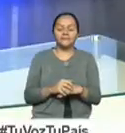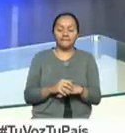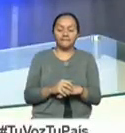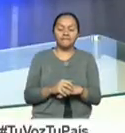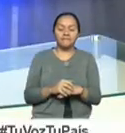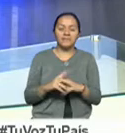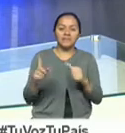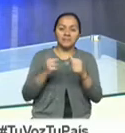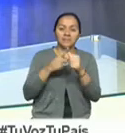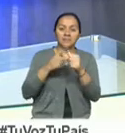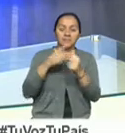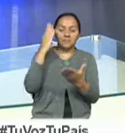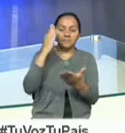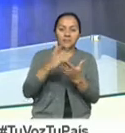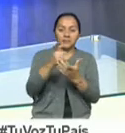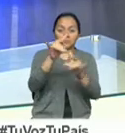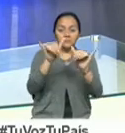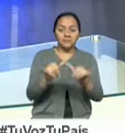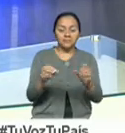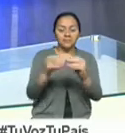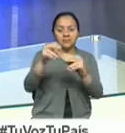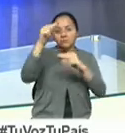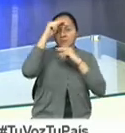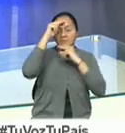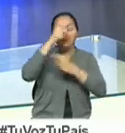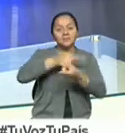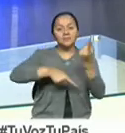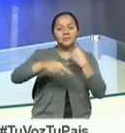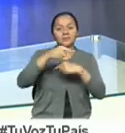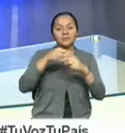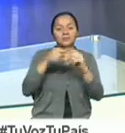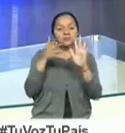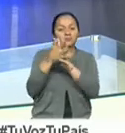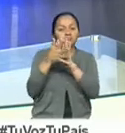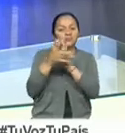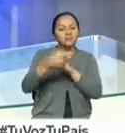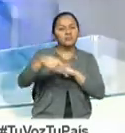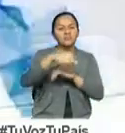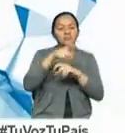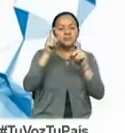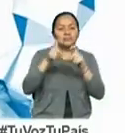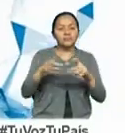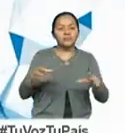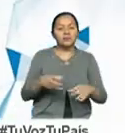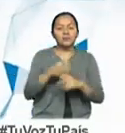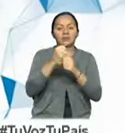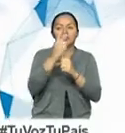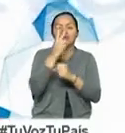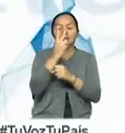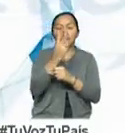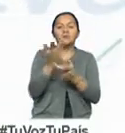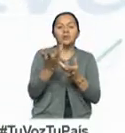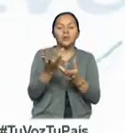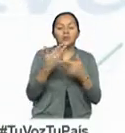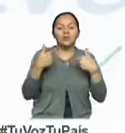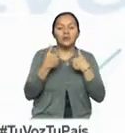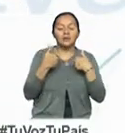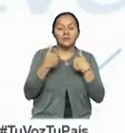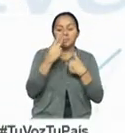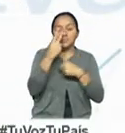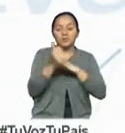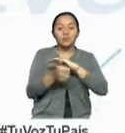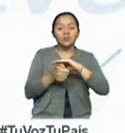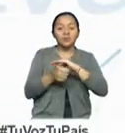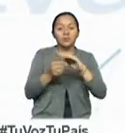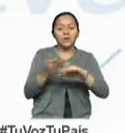Nos vamos a una primera pausa. Quédese con nosotros. Al regresar le contaremos sobre la recuperación de una especie de tortuga